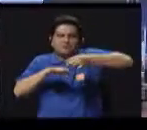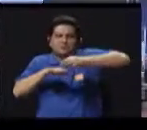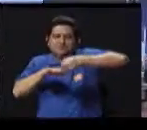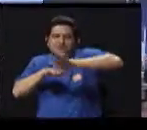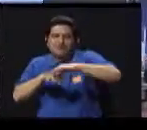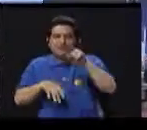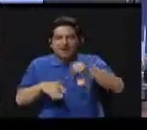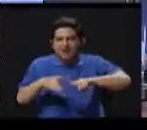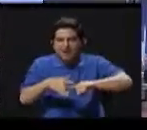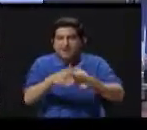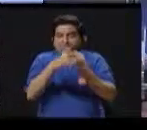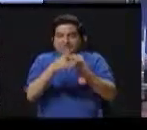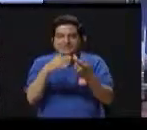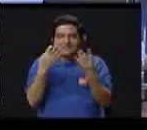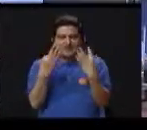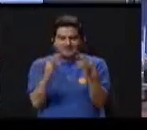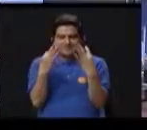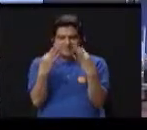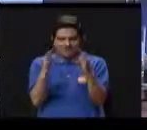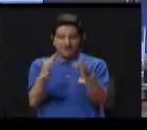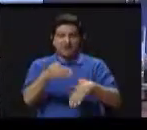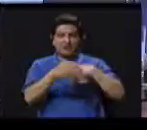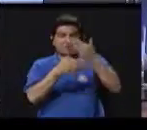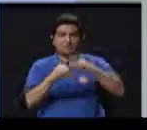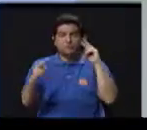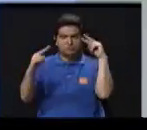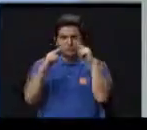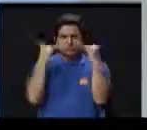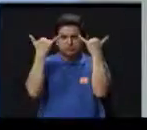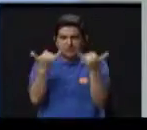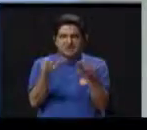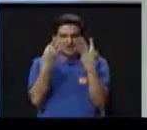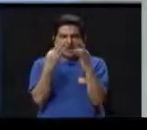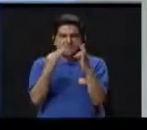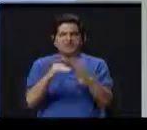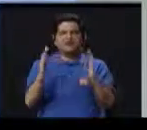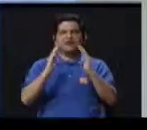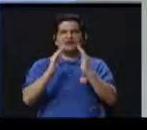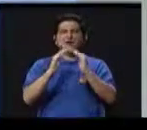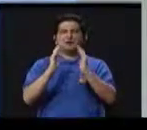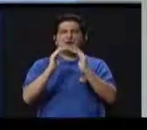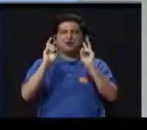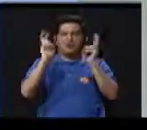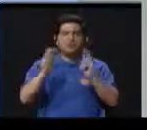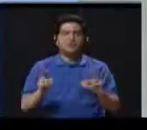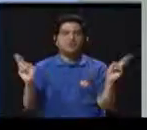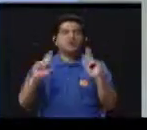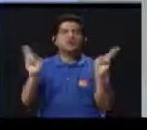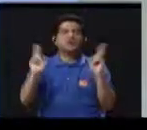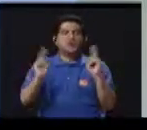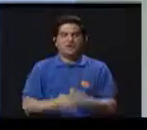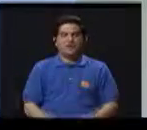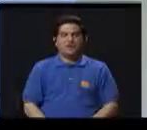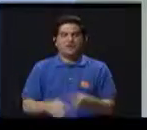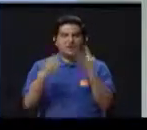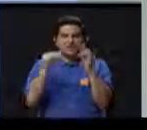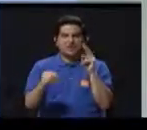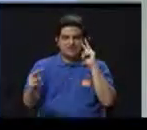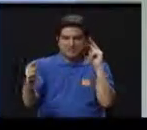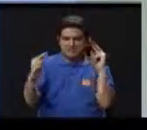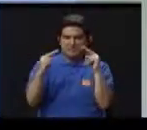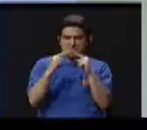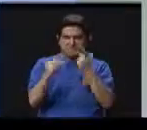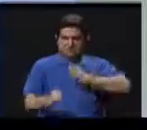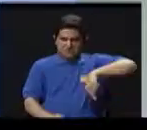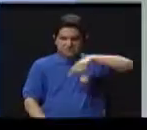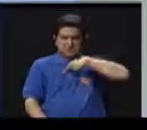que por ahí le entramos inicialmente. Después los conocimos, intentamos como convivir con ellos en los recreos, intentar que